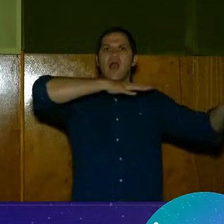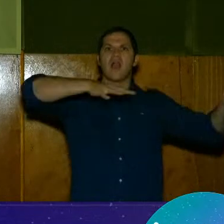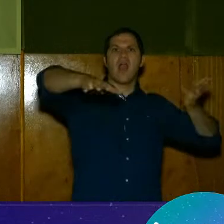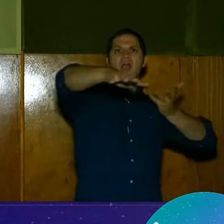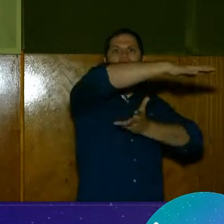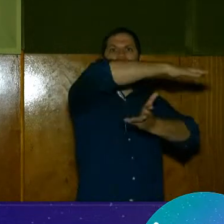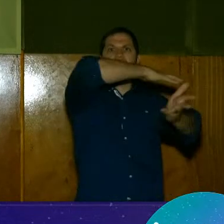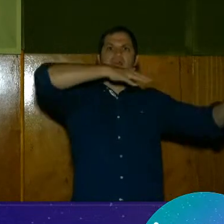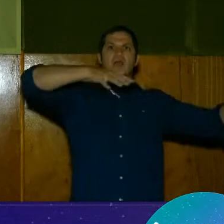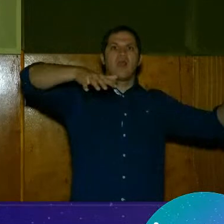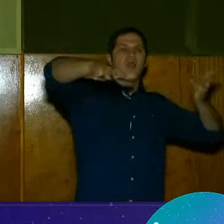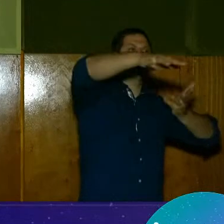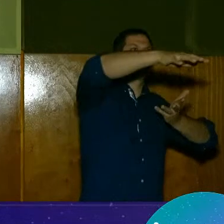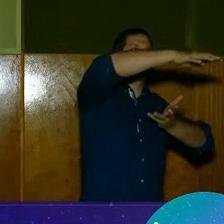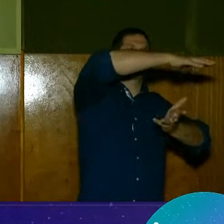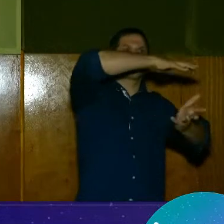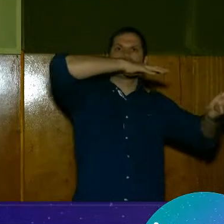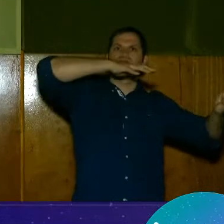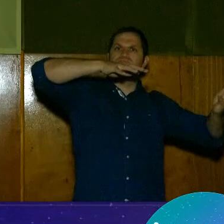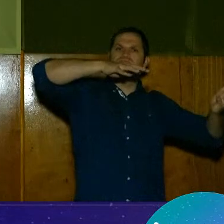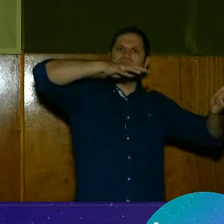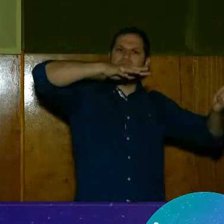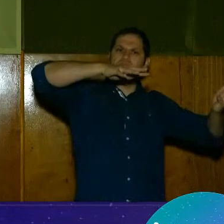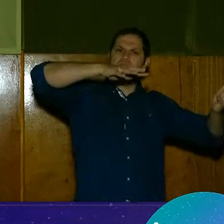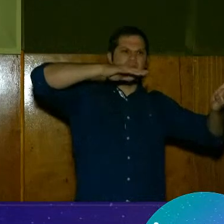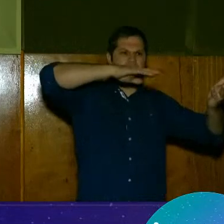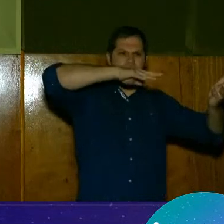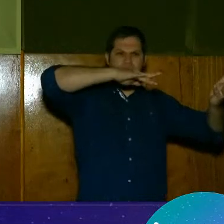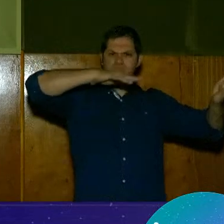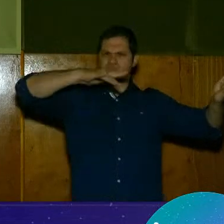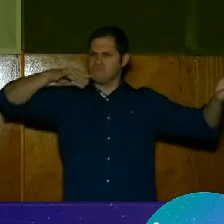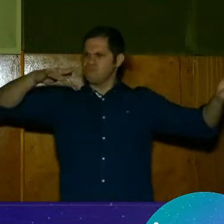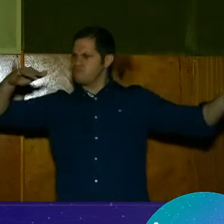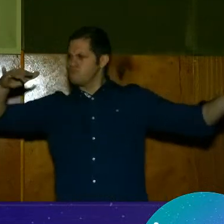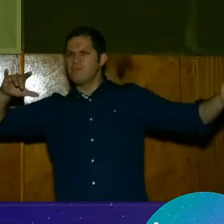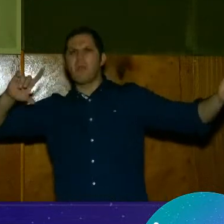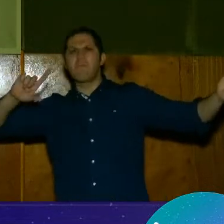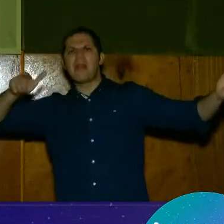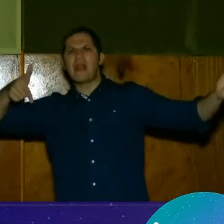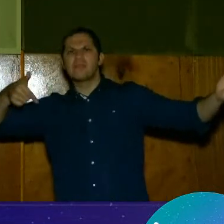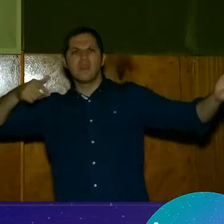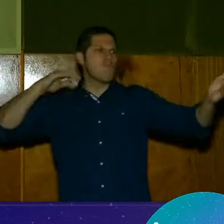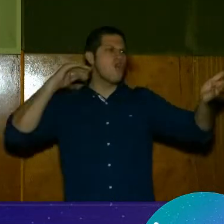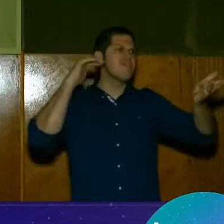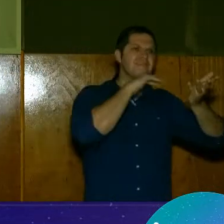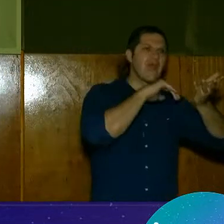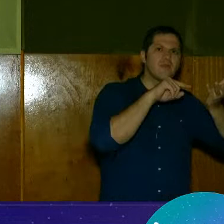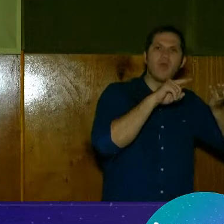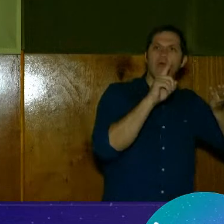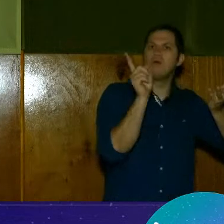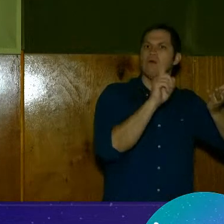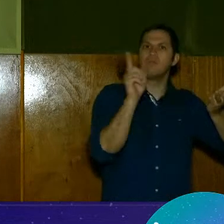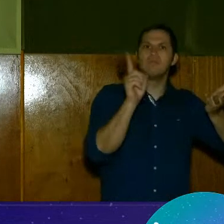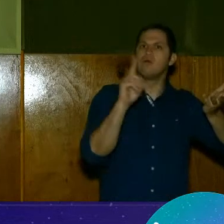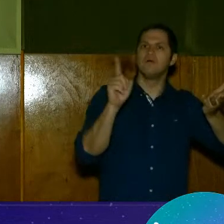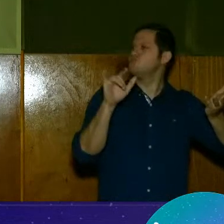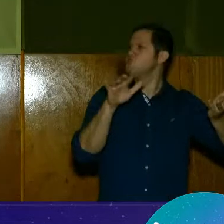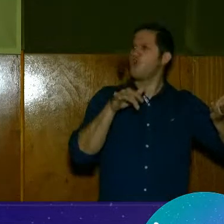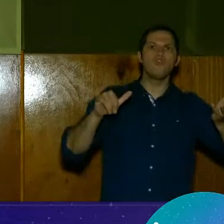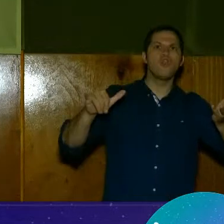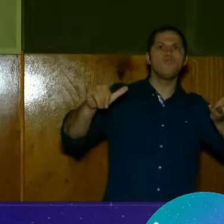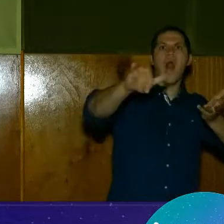de las estrellas en distintas zonas de la galaxia y se dio cuenta de que no disminuía se mantenía igual cuando llegaba a cierto punto